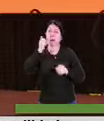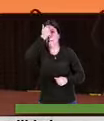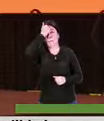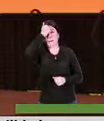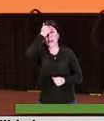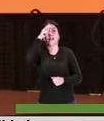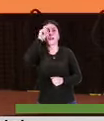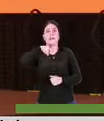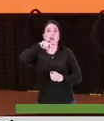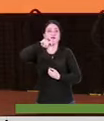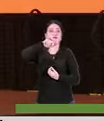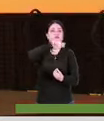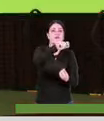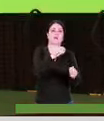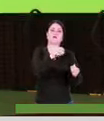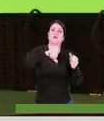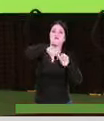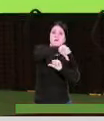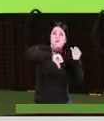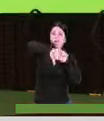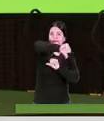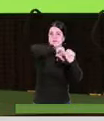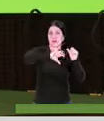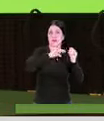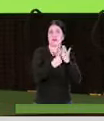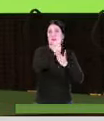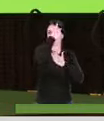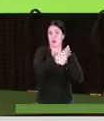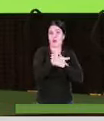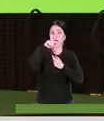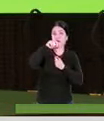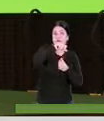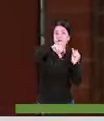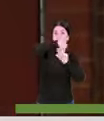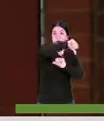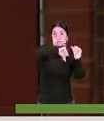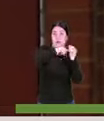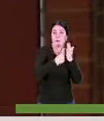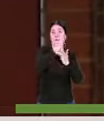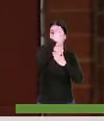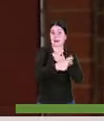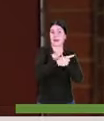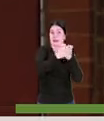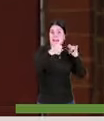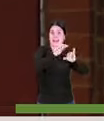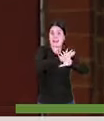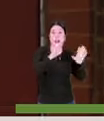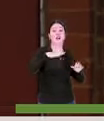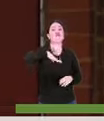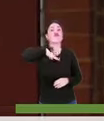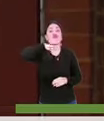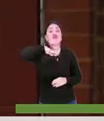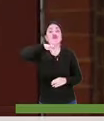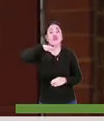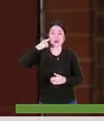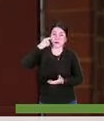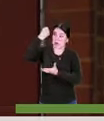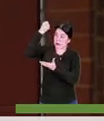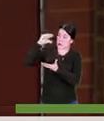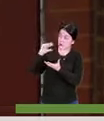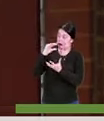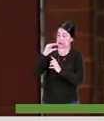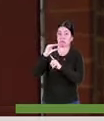costos operacionales del proyecto. Una vez cubiertos estos costos operacionales del proyecto, los excedentes financian